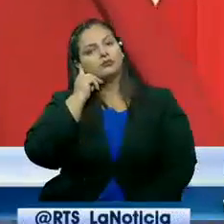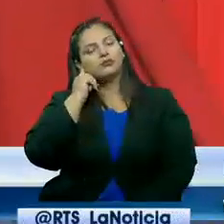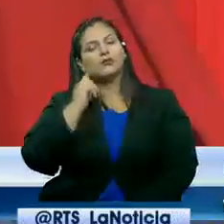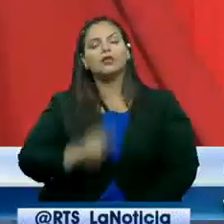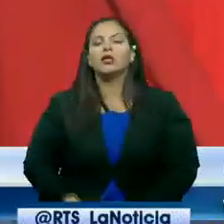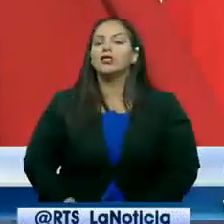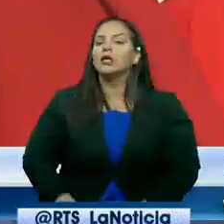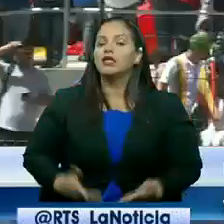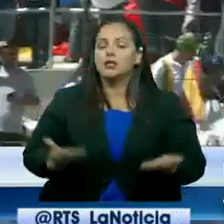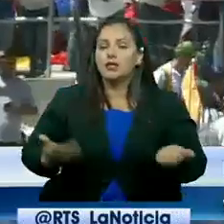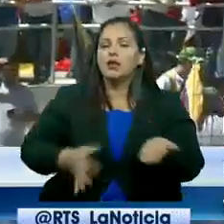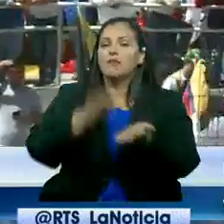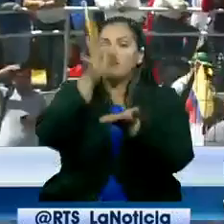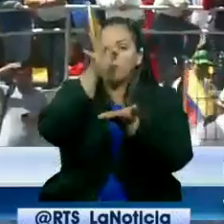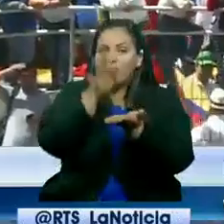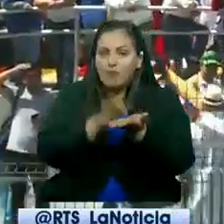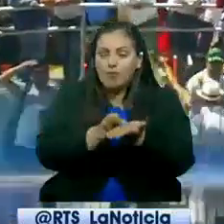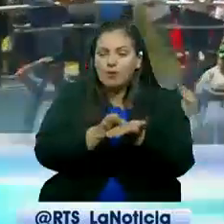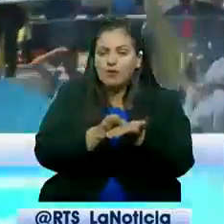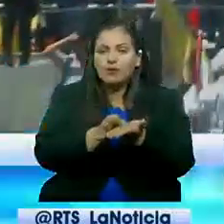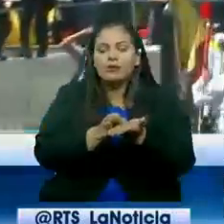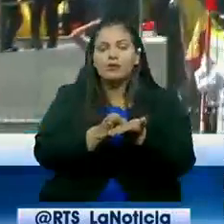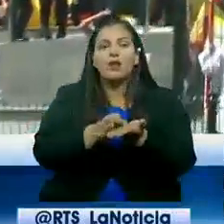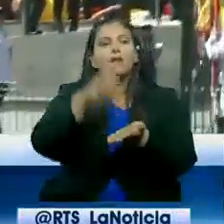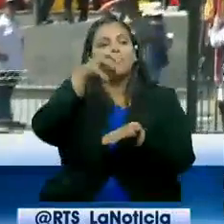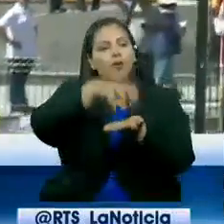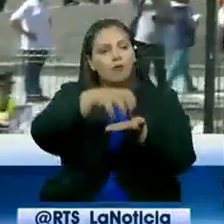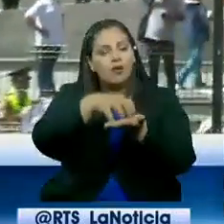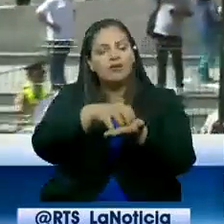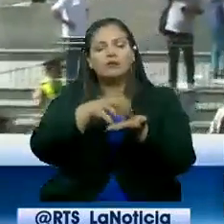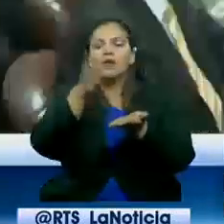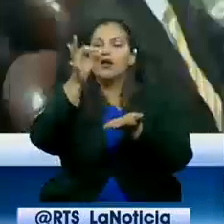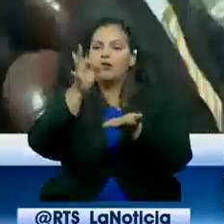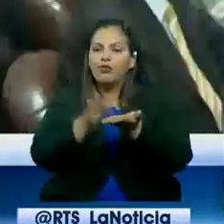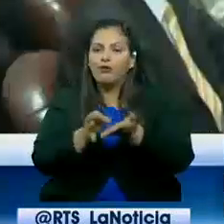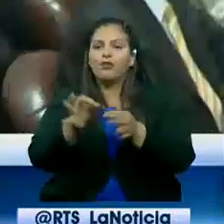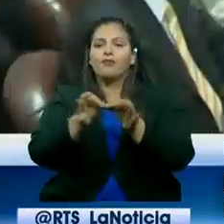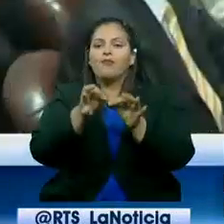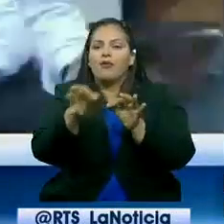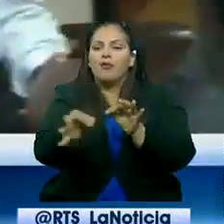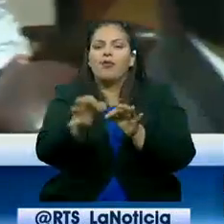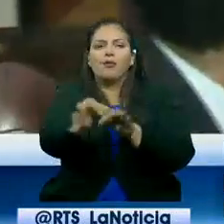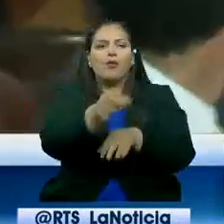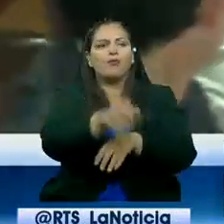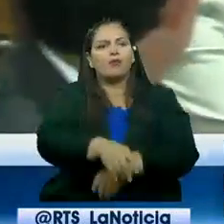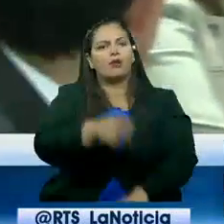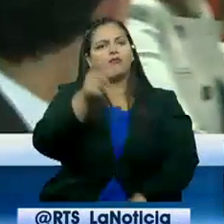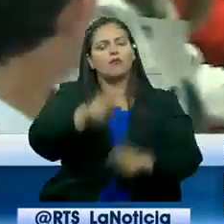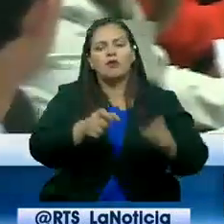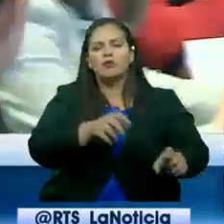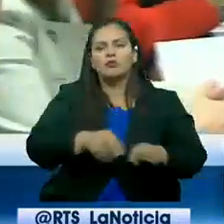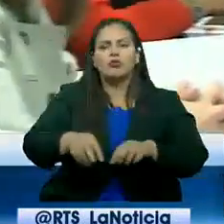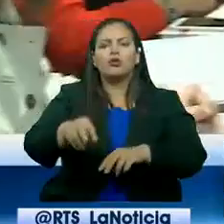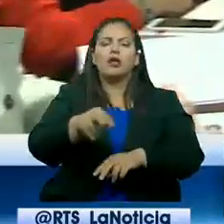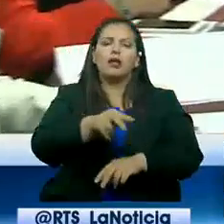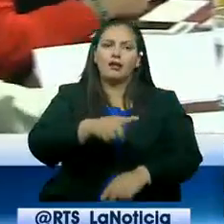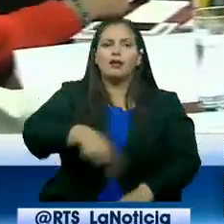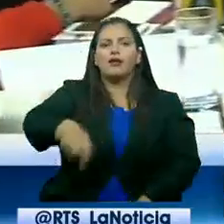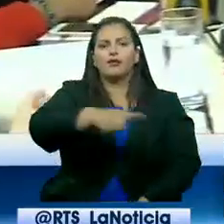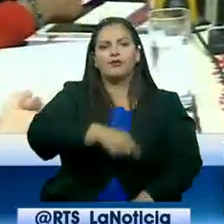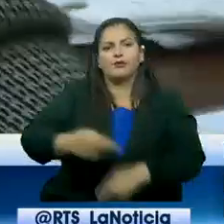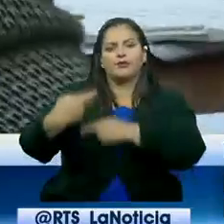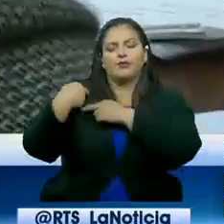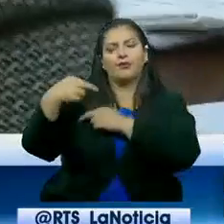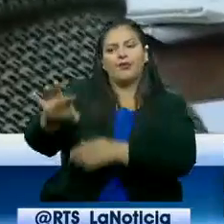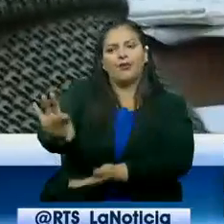y las parroquias. Y en la asamblea, dos fueron los acuerdos establecidos. Uno de ellos, que el CAL revise la viabilidad del análisis de la